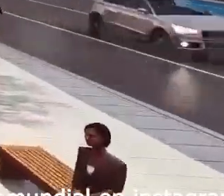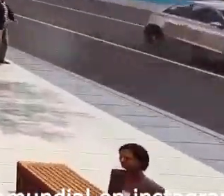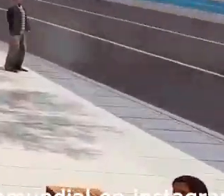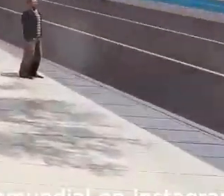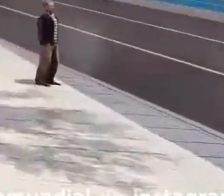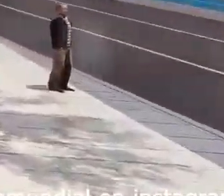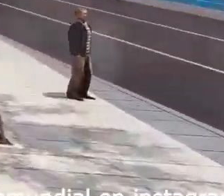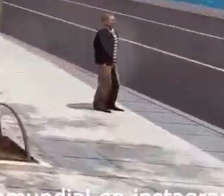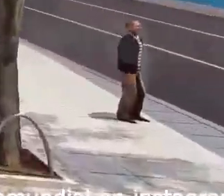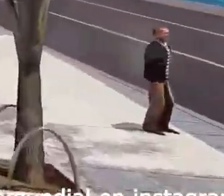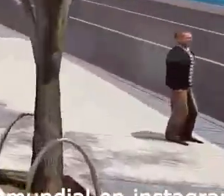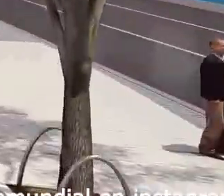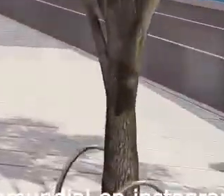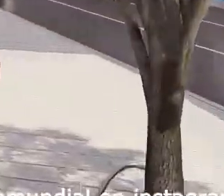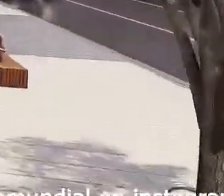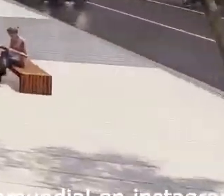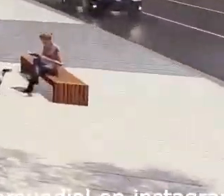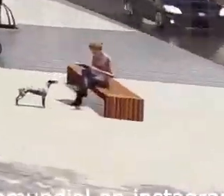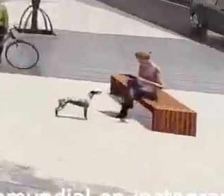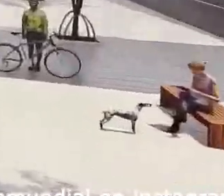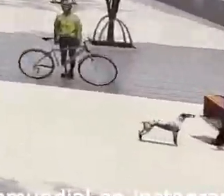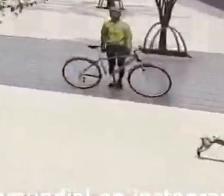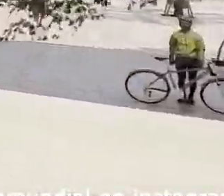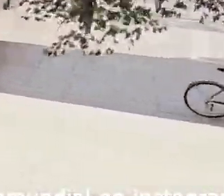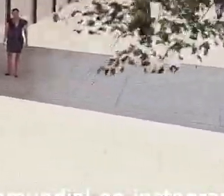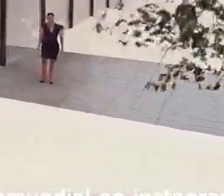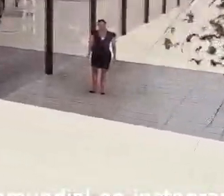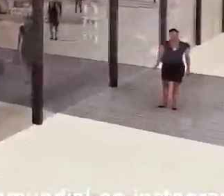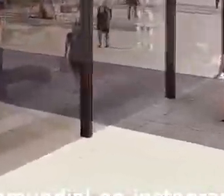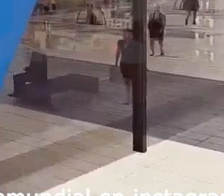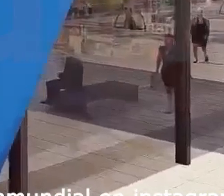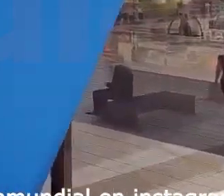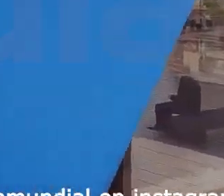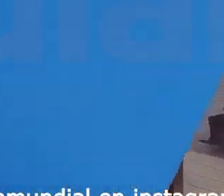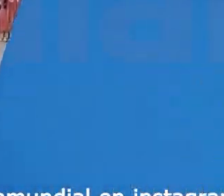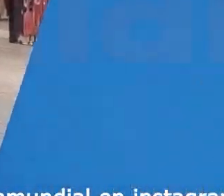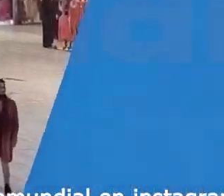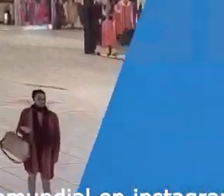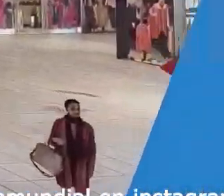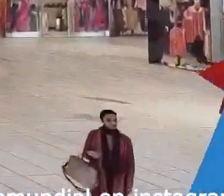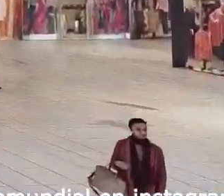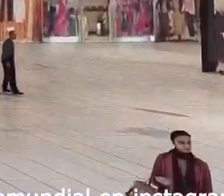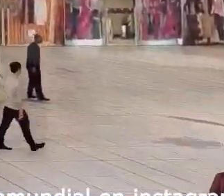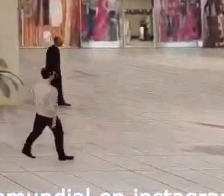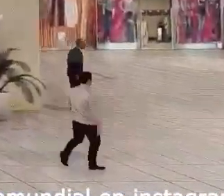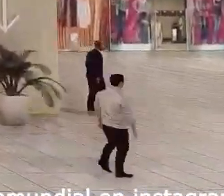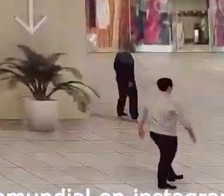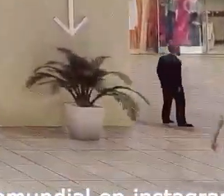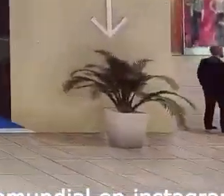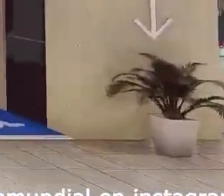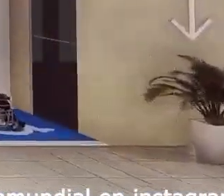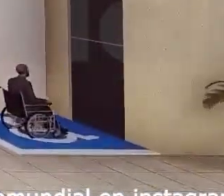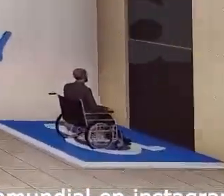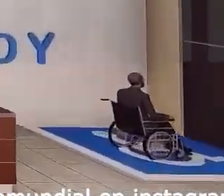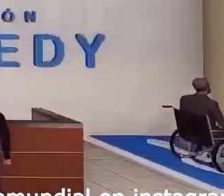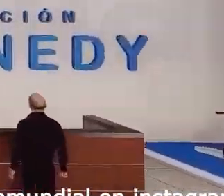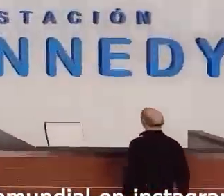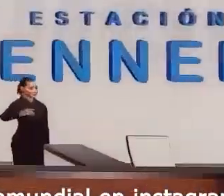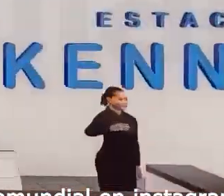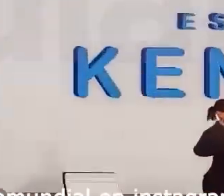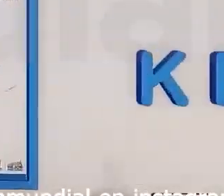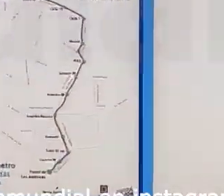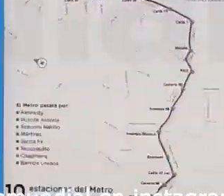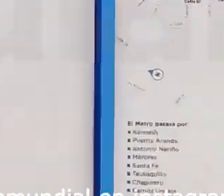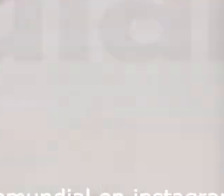deben tener en cuenta todos los gobernantes. La realidad de construir sobre lo construido se cumple si y solo si los contratos